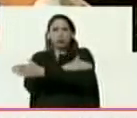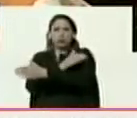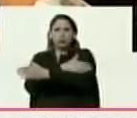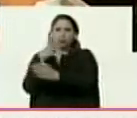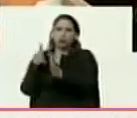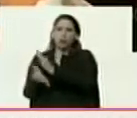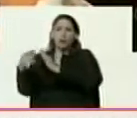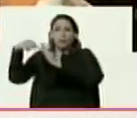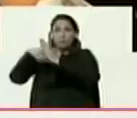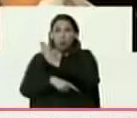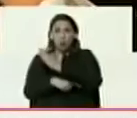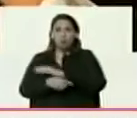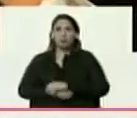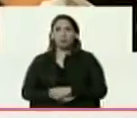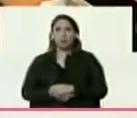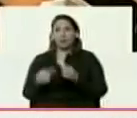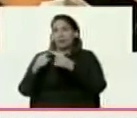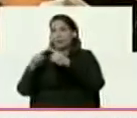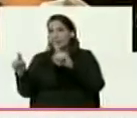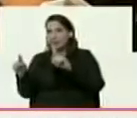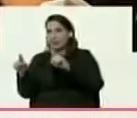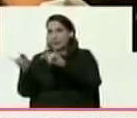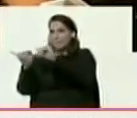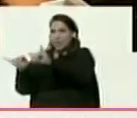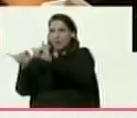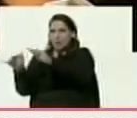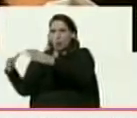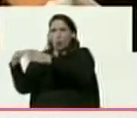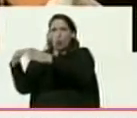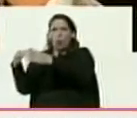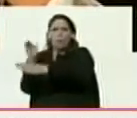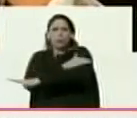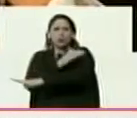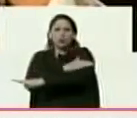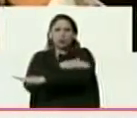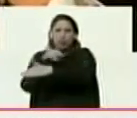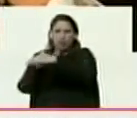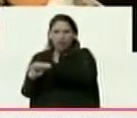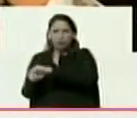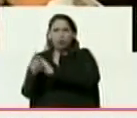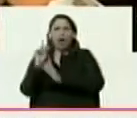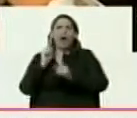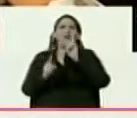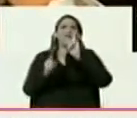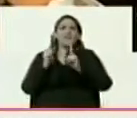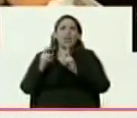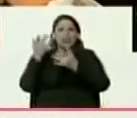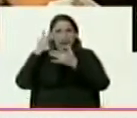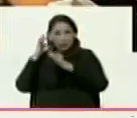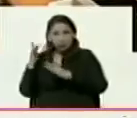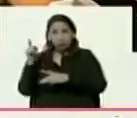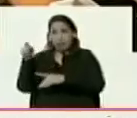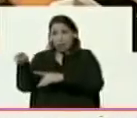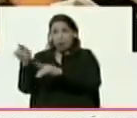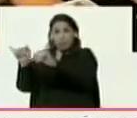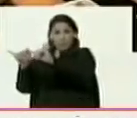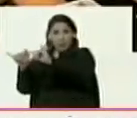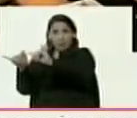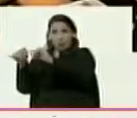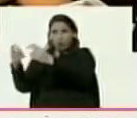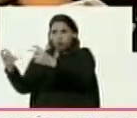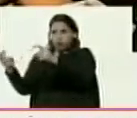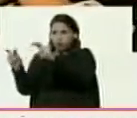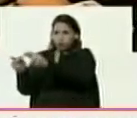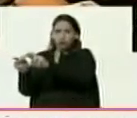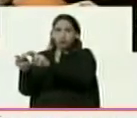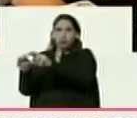las profundas divergencias y discrepancias que tienen en su interior, que a veces lo llevan a tratar de dilucidar sus propias divisiones en